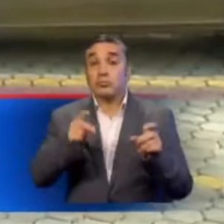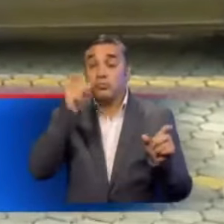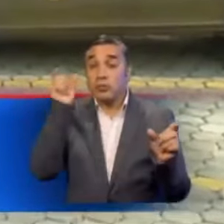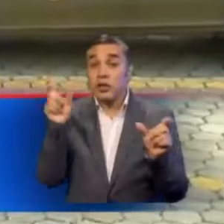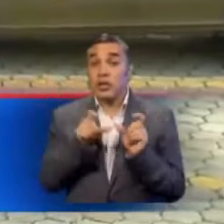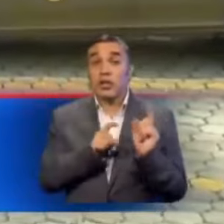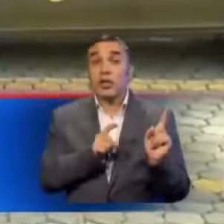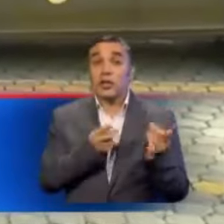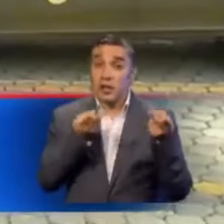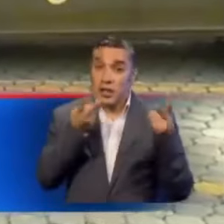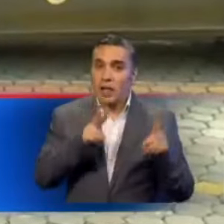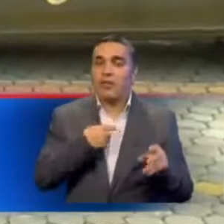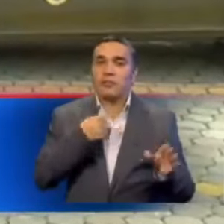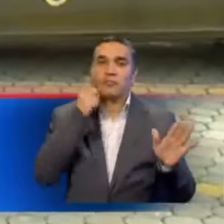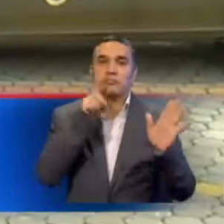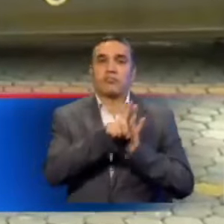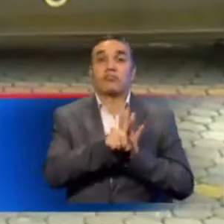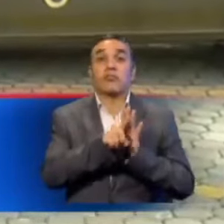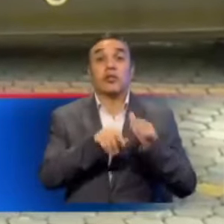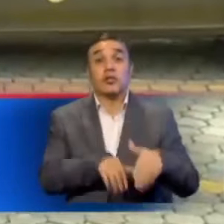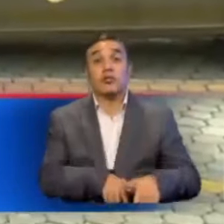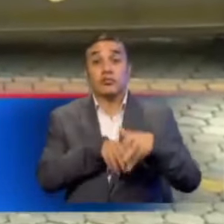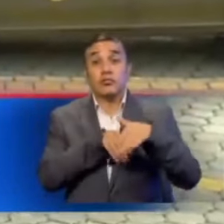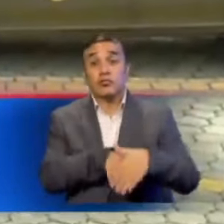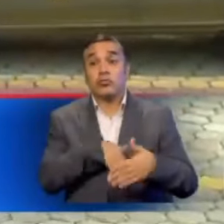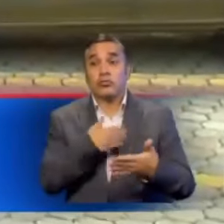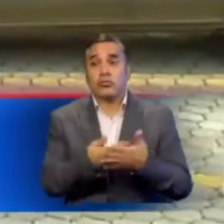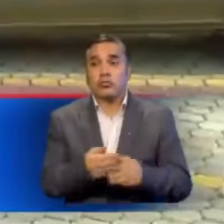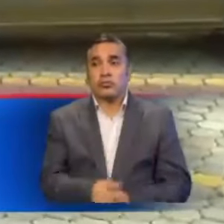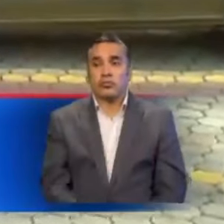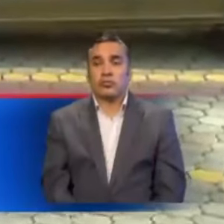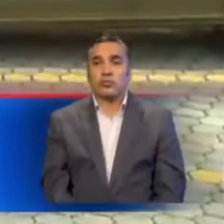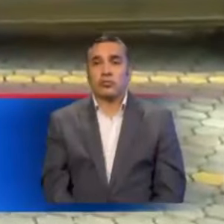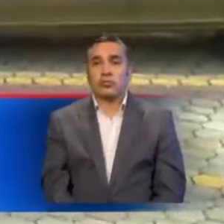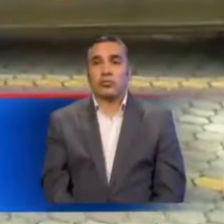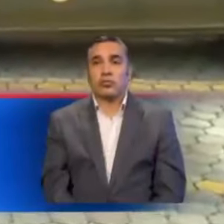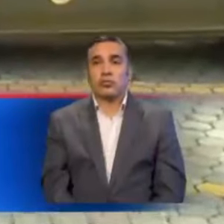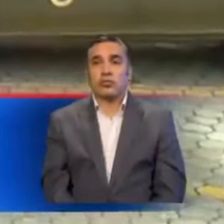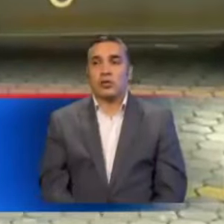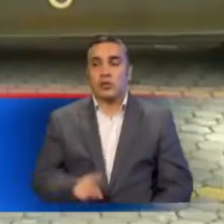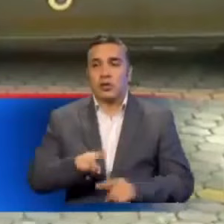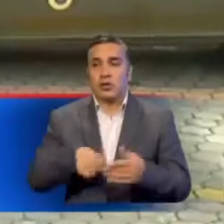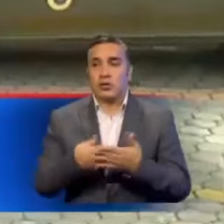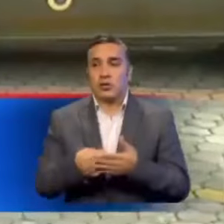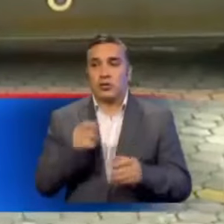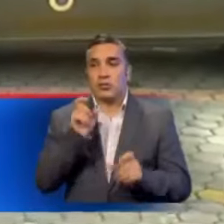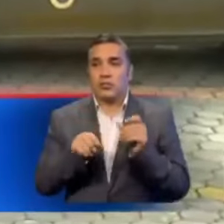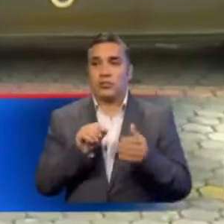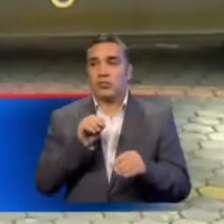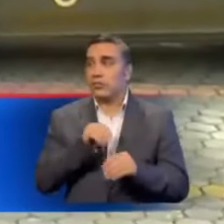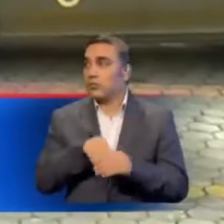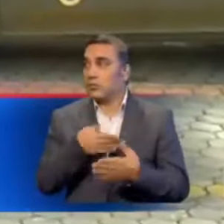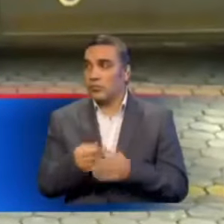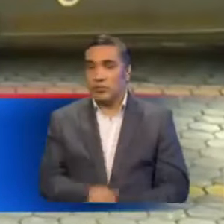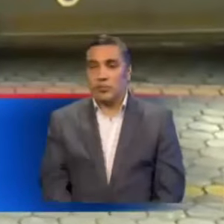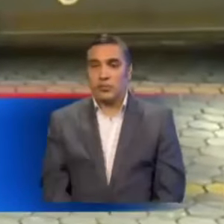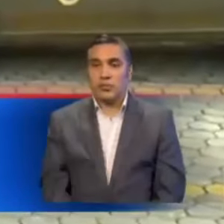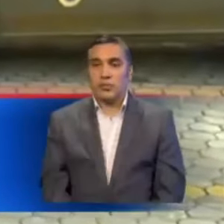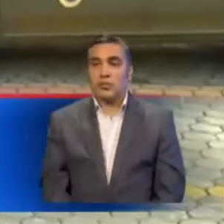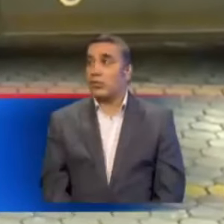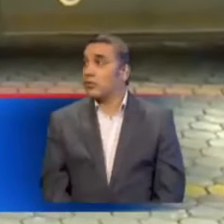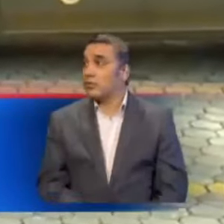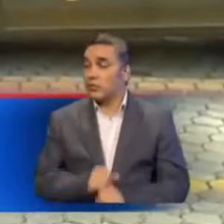por donde pasó esta marcha multitudinaria hasta el momento, pero que no se ha presentado ningún incidente.